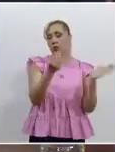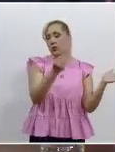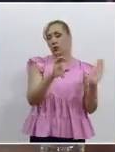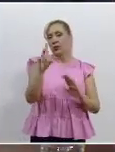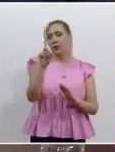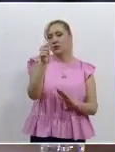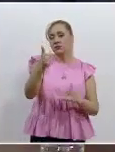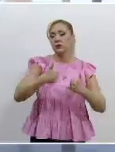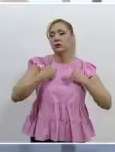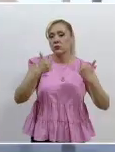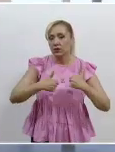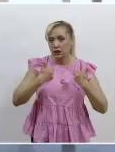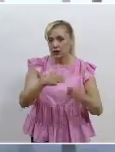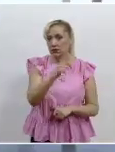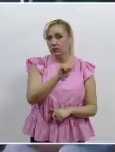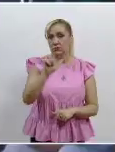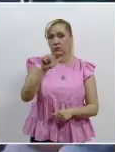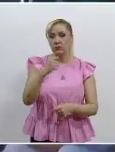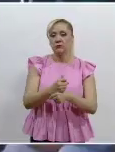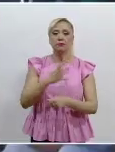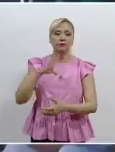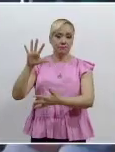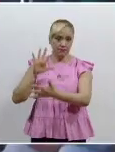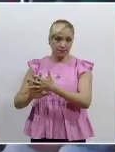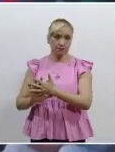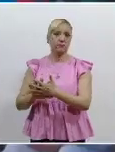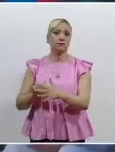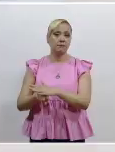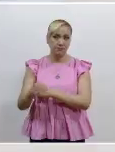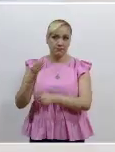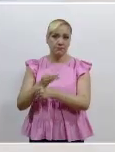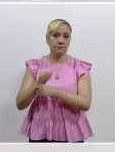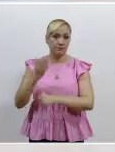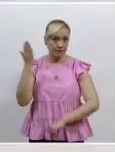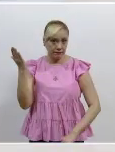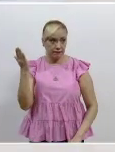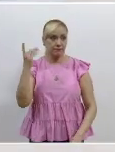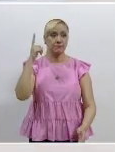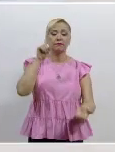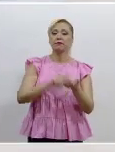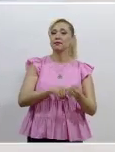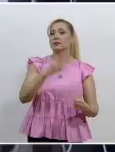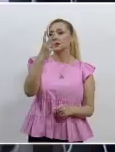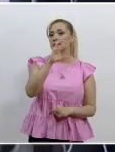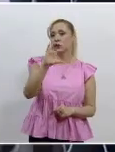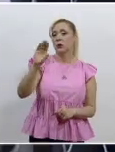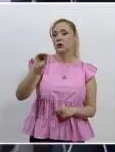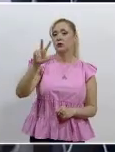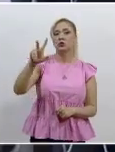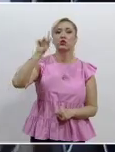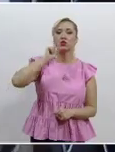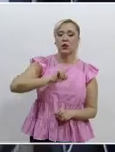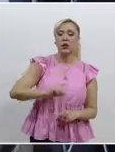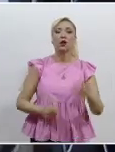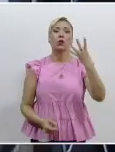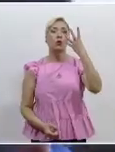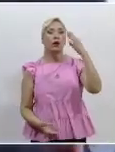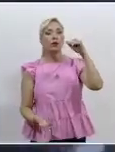4.936 adolescentes están sujetos al Sistema Integral de Justicia Penal, de los cuales 398 son mujeres